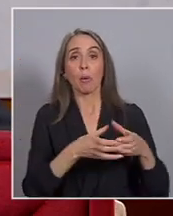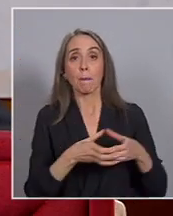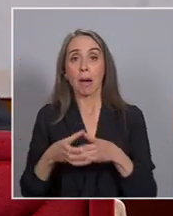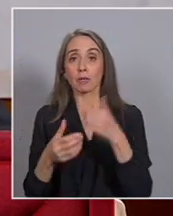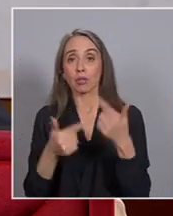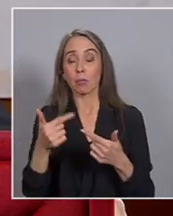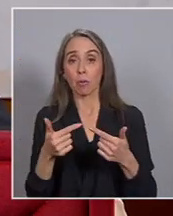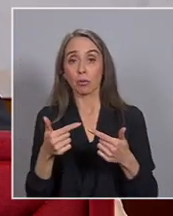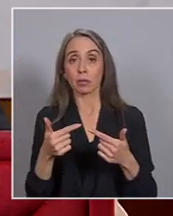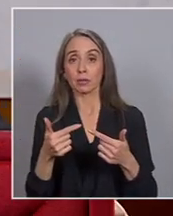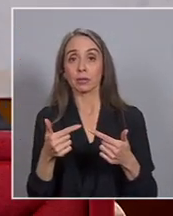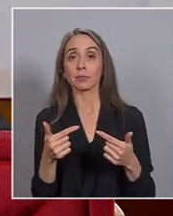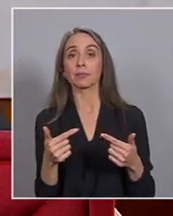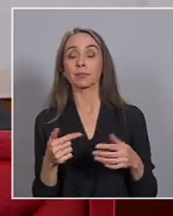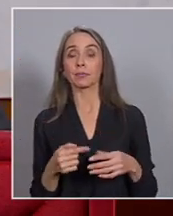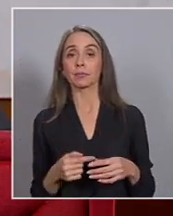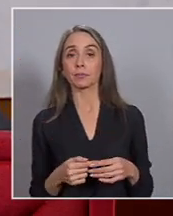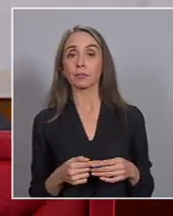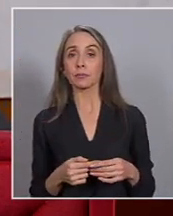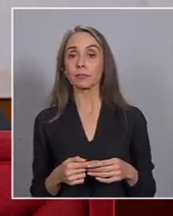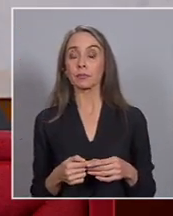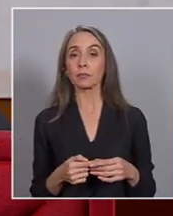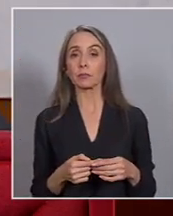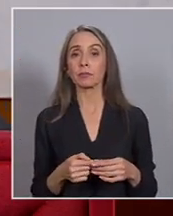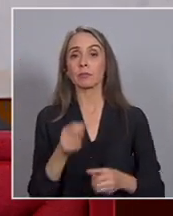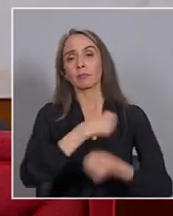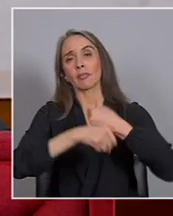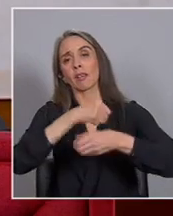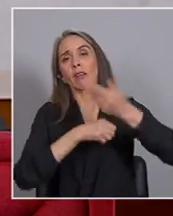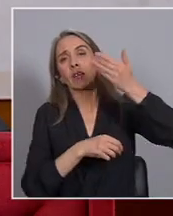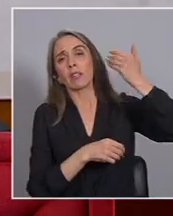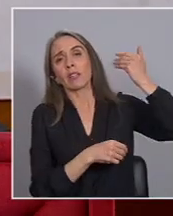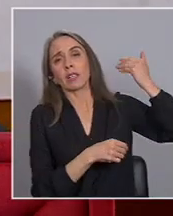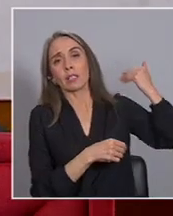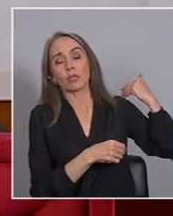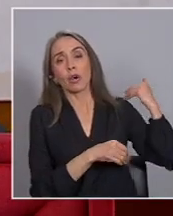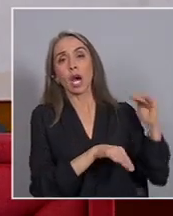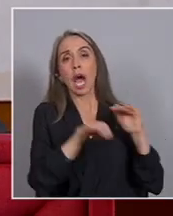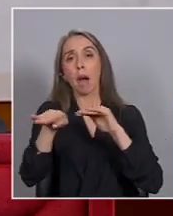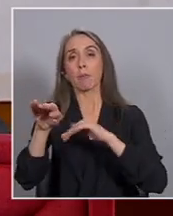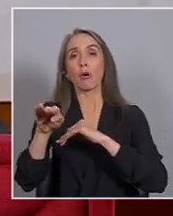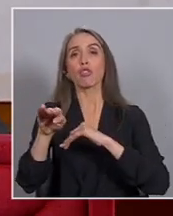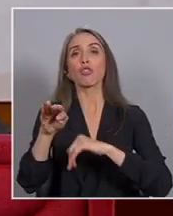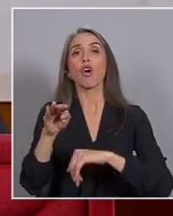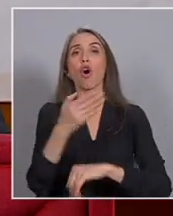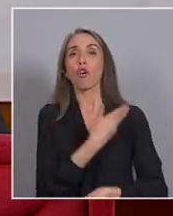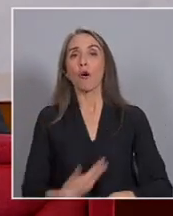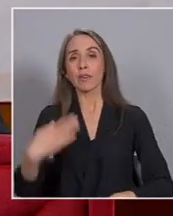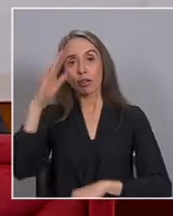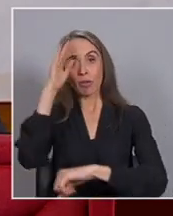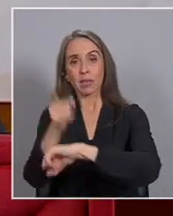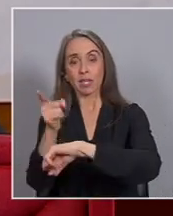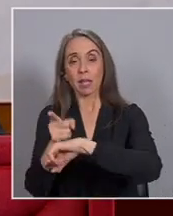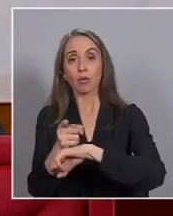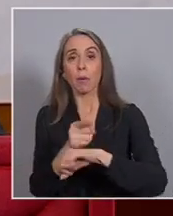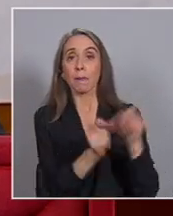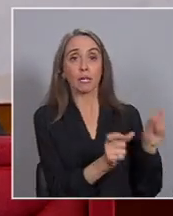partidos que años atrás apoyaron a la dictadura, pero que no la vivieron